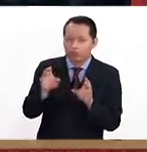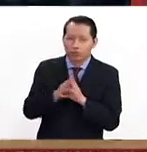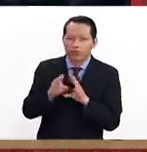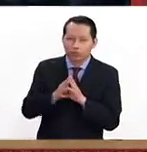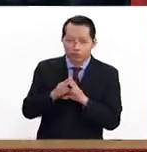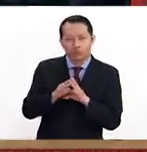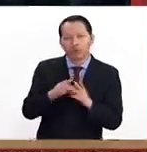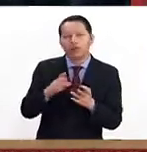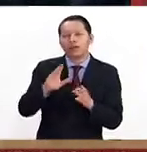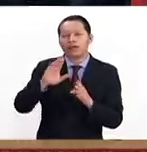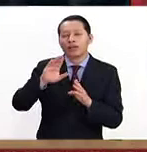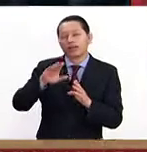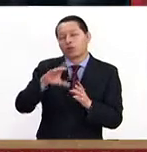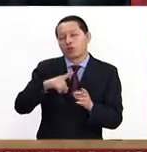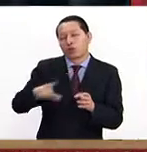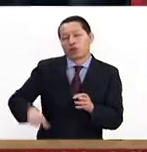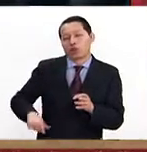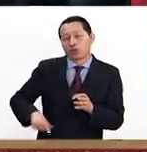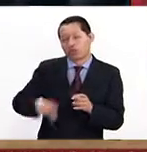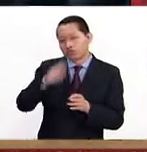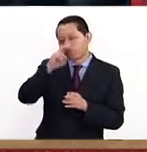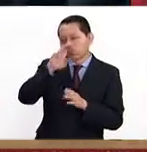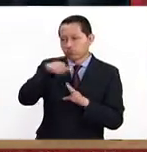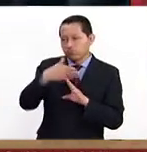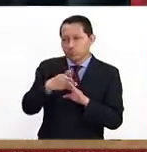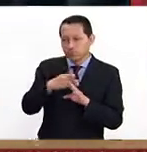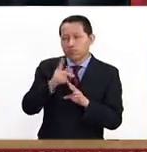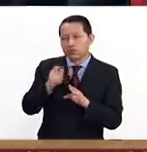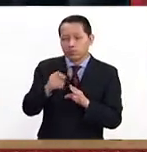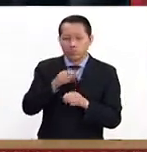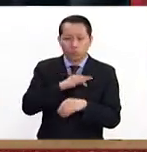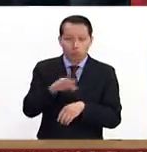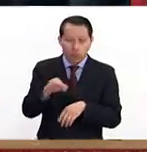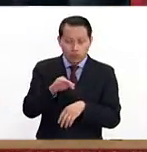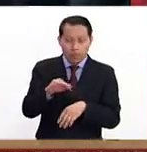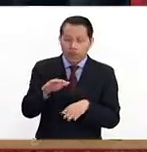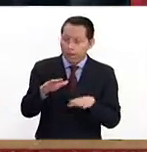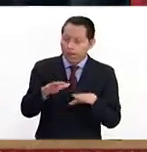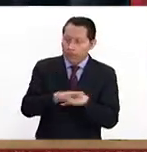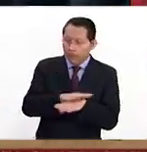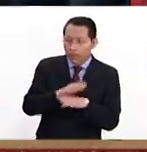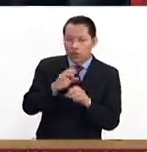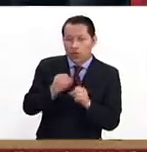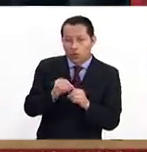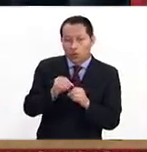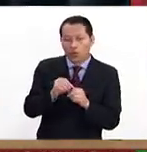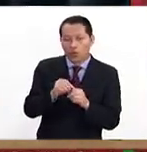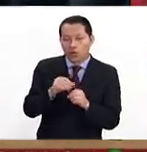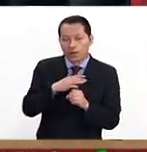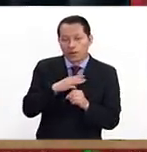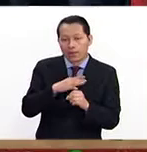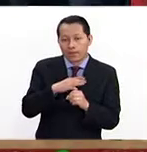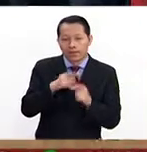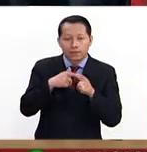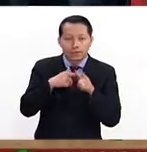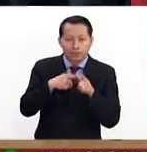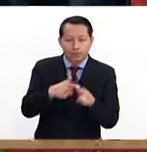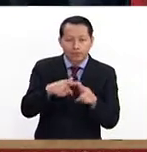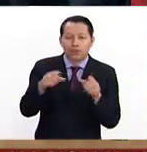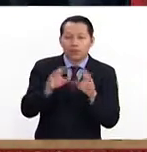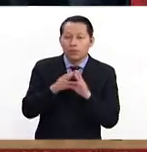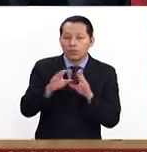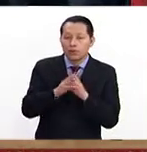por parte de la oposición, ya es un punto de inflexión en el país, o vamos a seguir viendo, o se va a